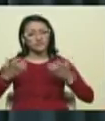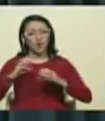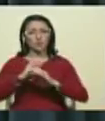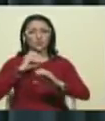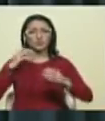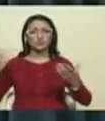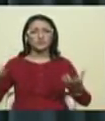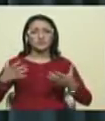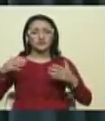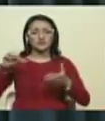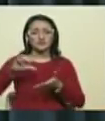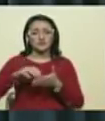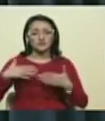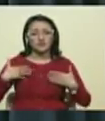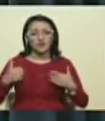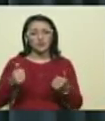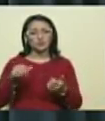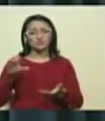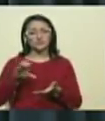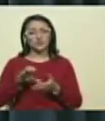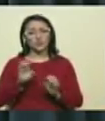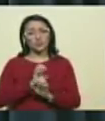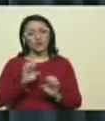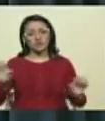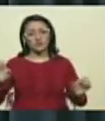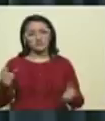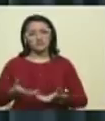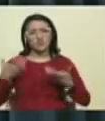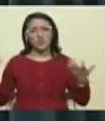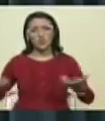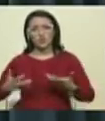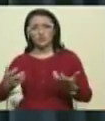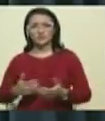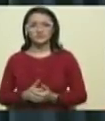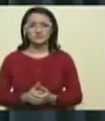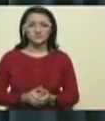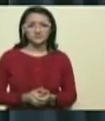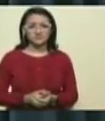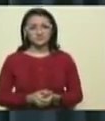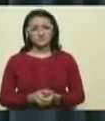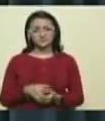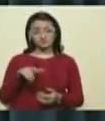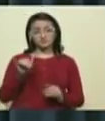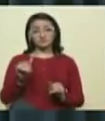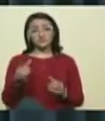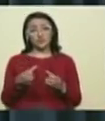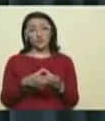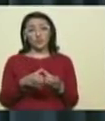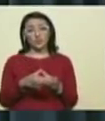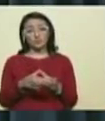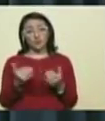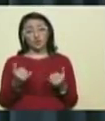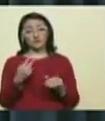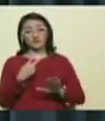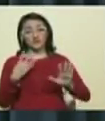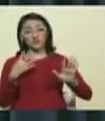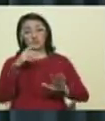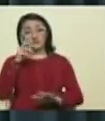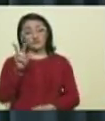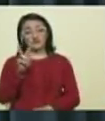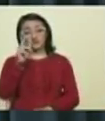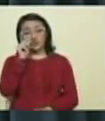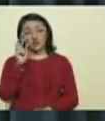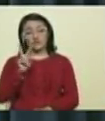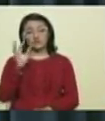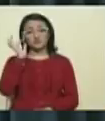quemaron centros de salud, quemaron centros educativos. Esos grupos, que hasta ahora suman 79 venezolanas y